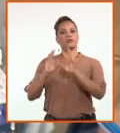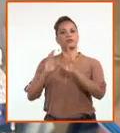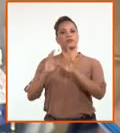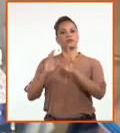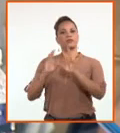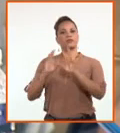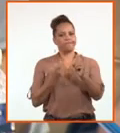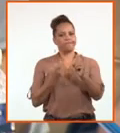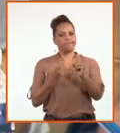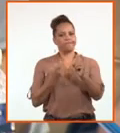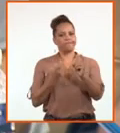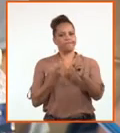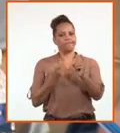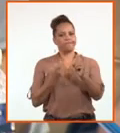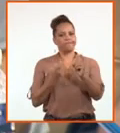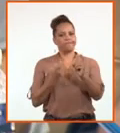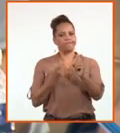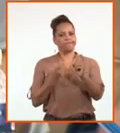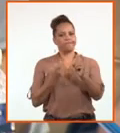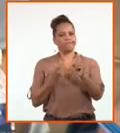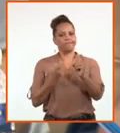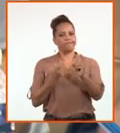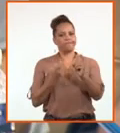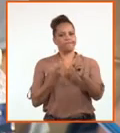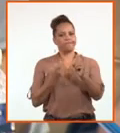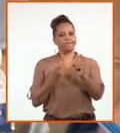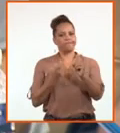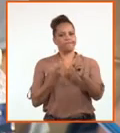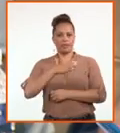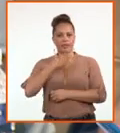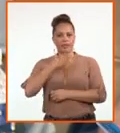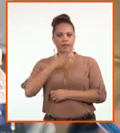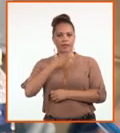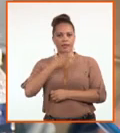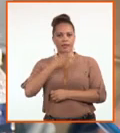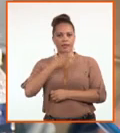batallas ideológicas que libra hoy también Cuba. A